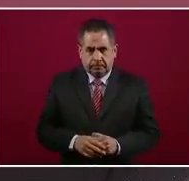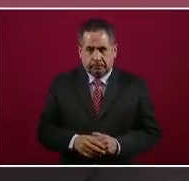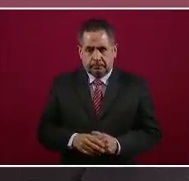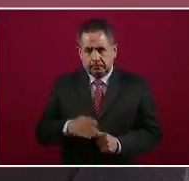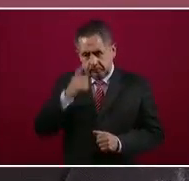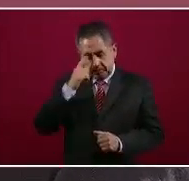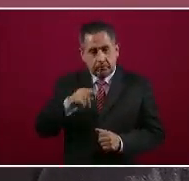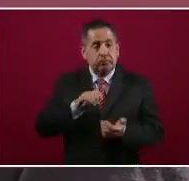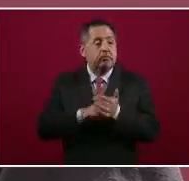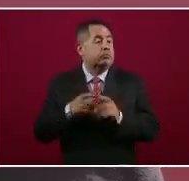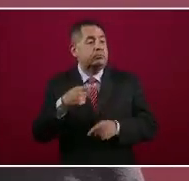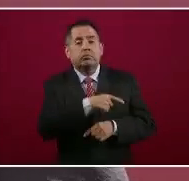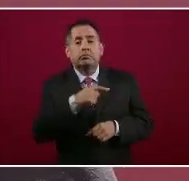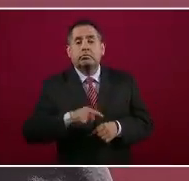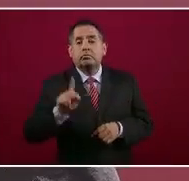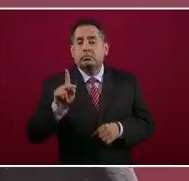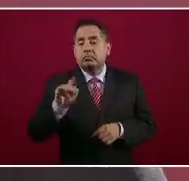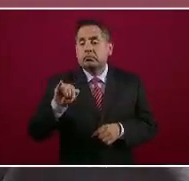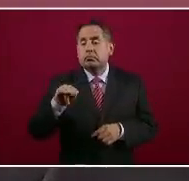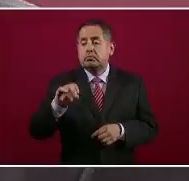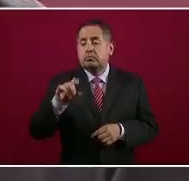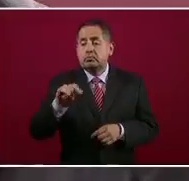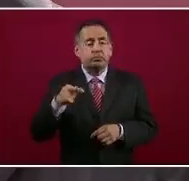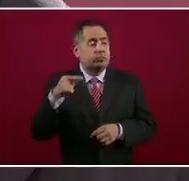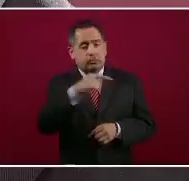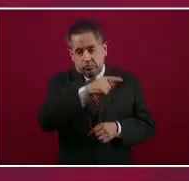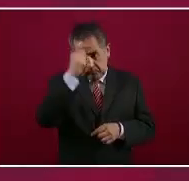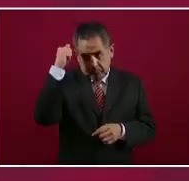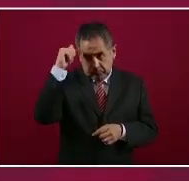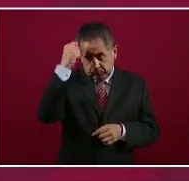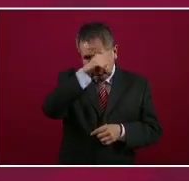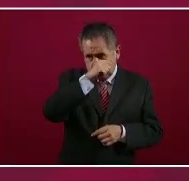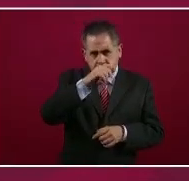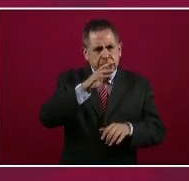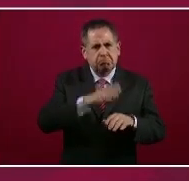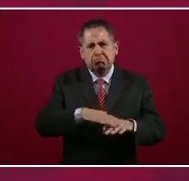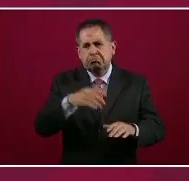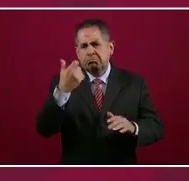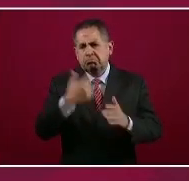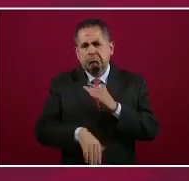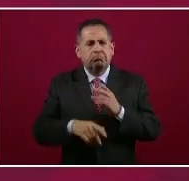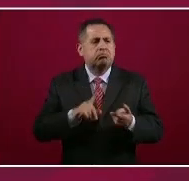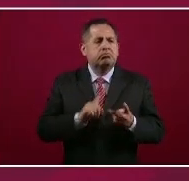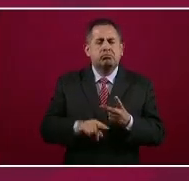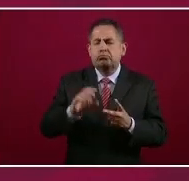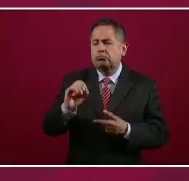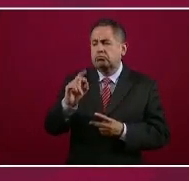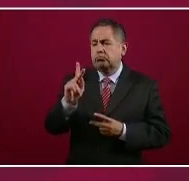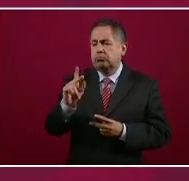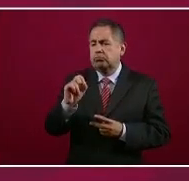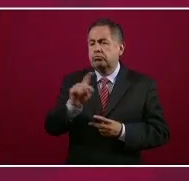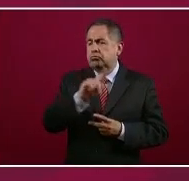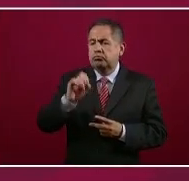el pinole de los tarahumaras cuerpo sol